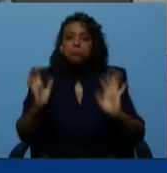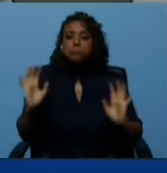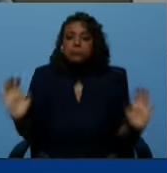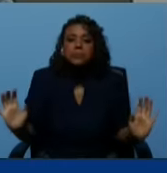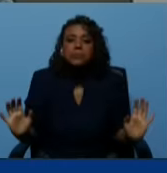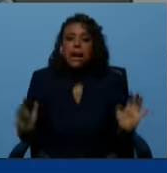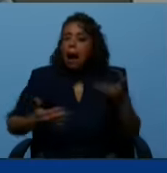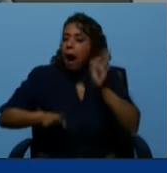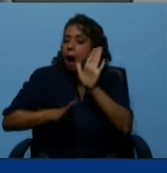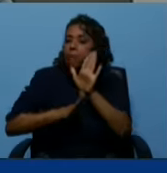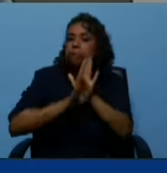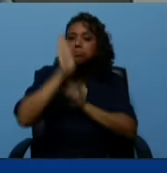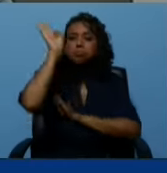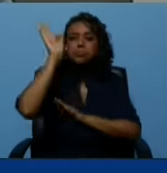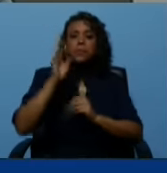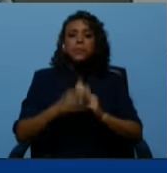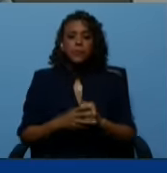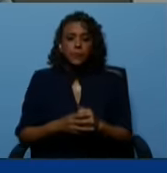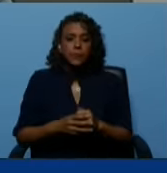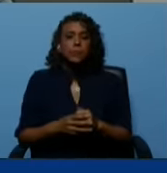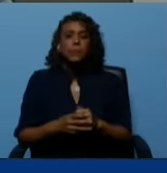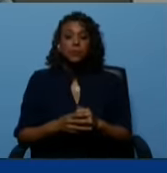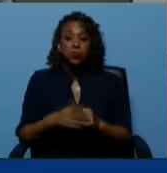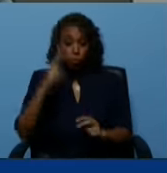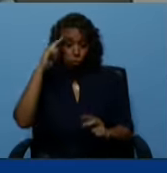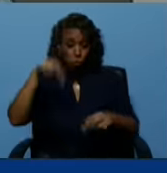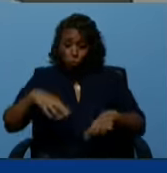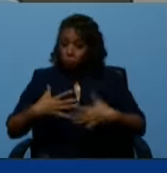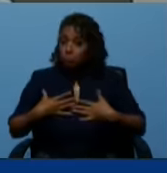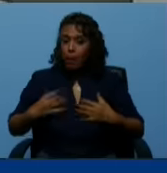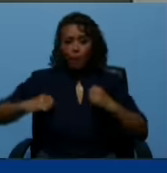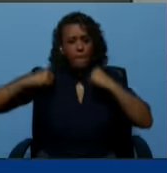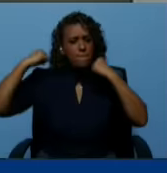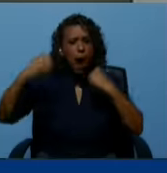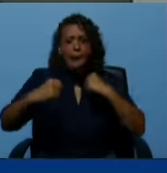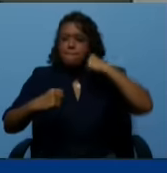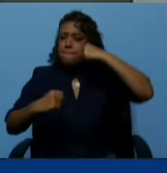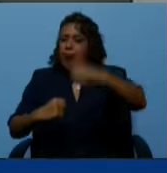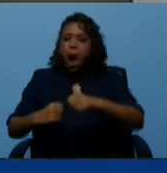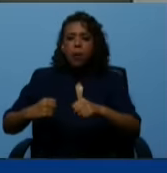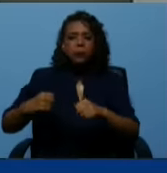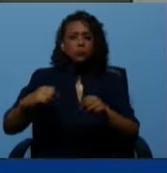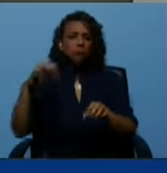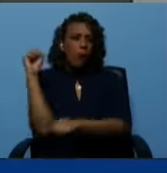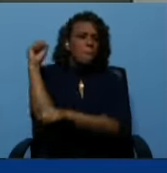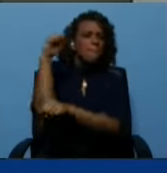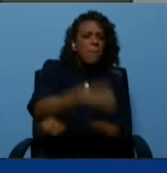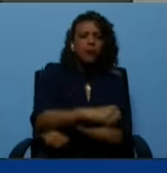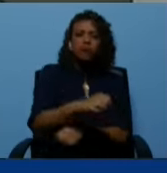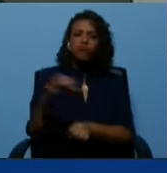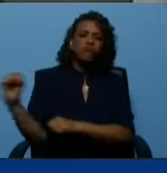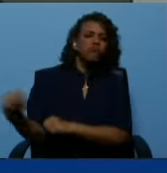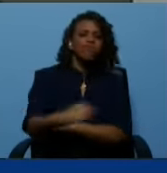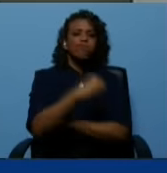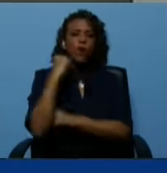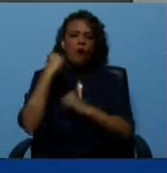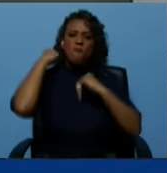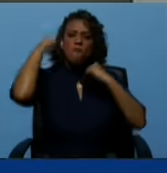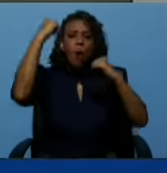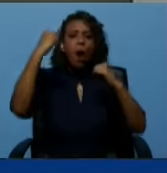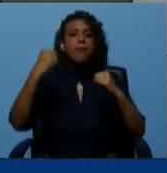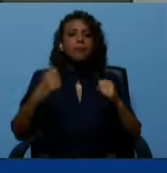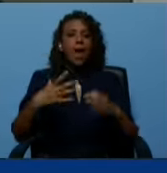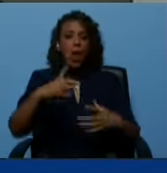a avanzar. Vamos venciendo al fascismo. Vamos venciendo